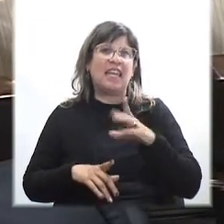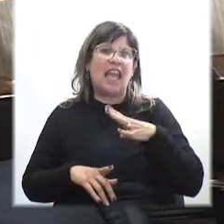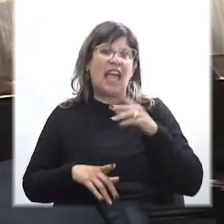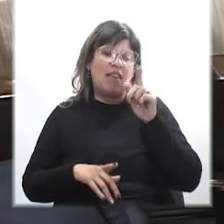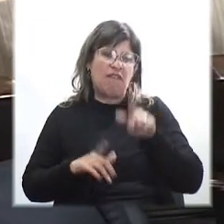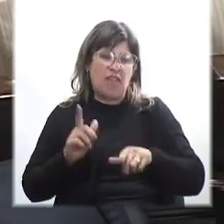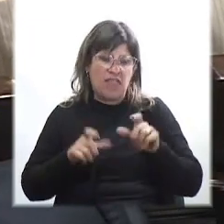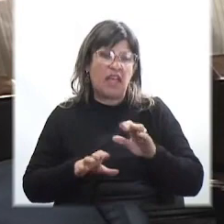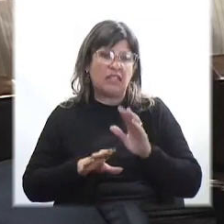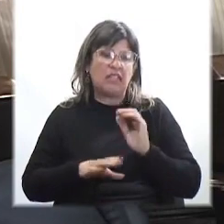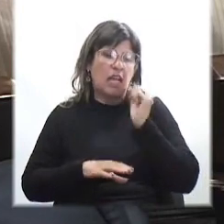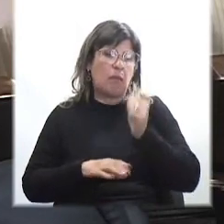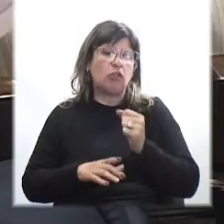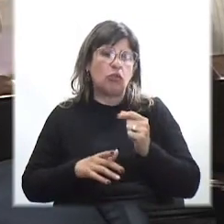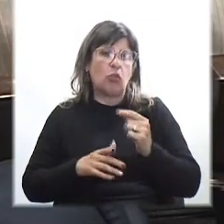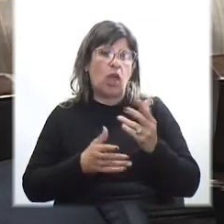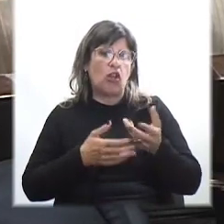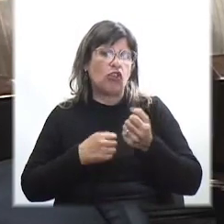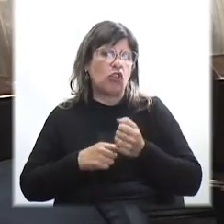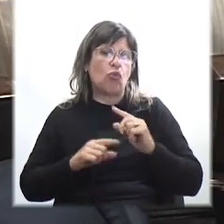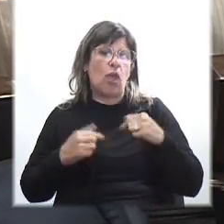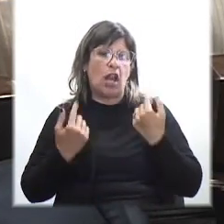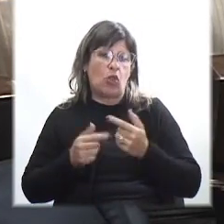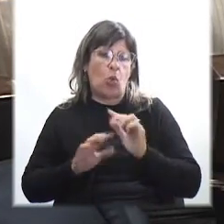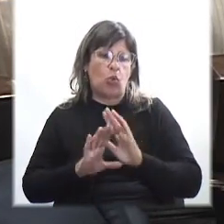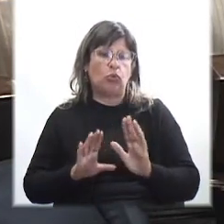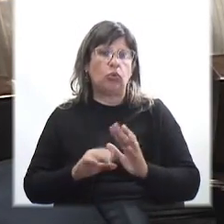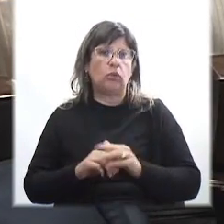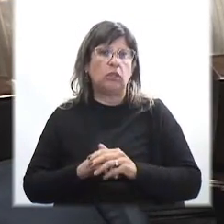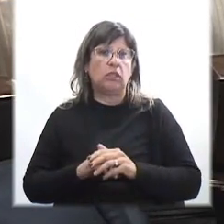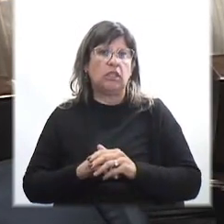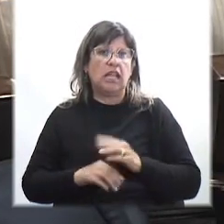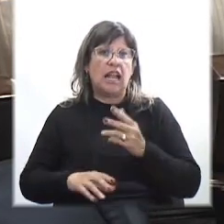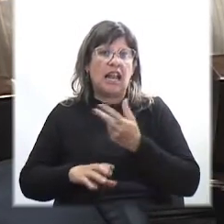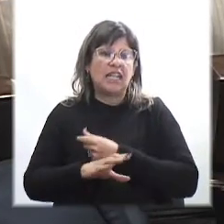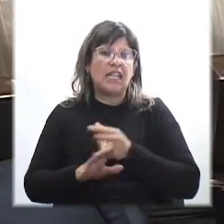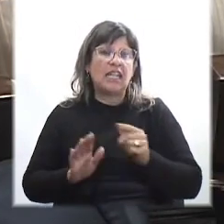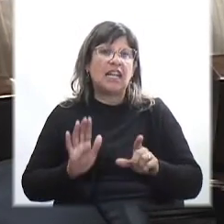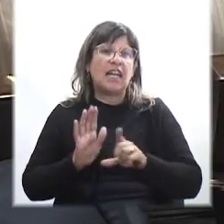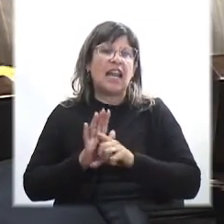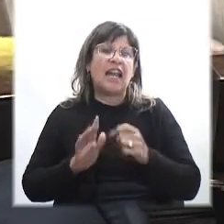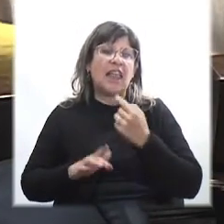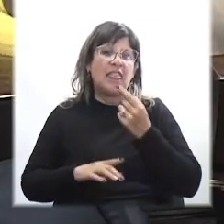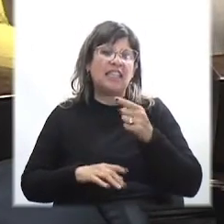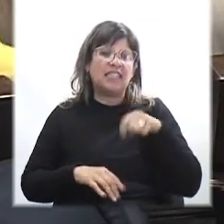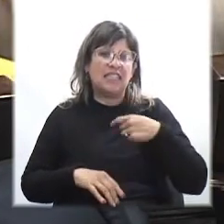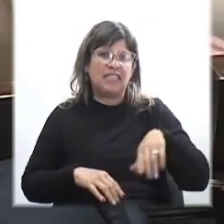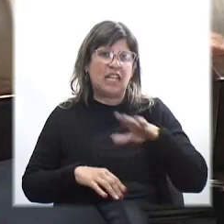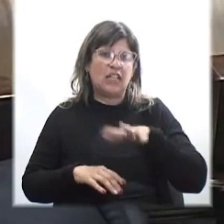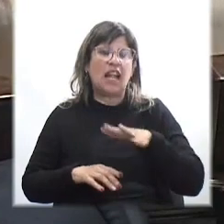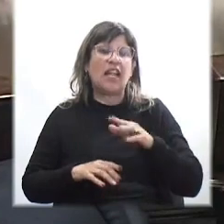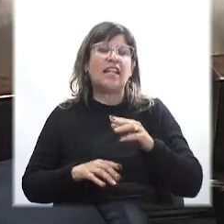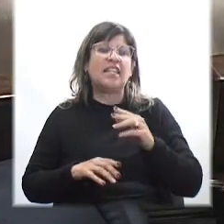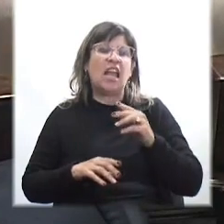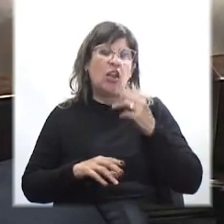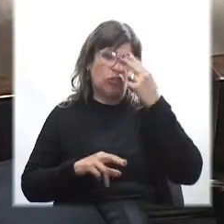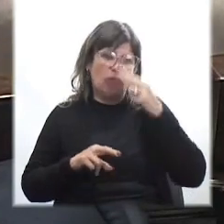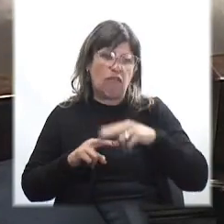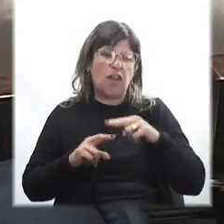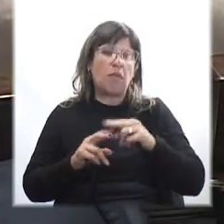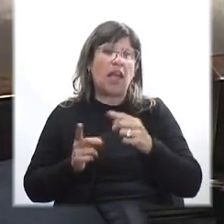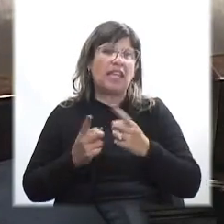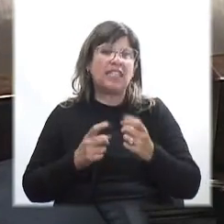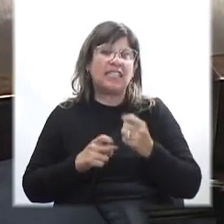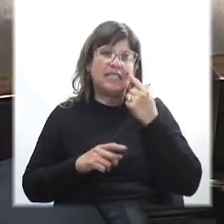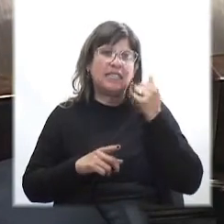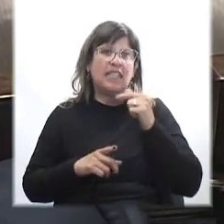que matándose nos ayudan a todos. La eutanasia legal dice a la sociedad y a los enfermos vulnerables que